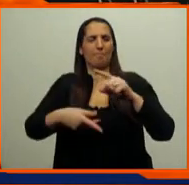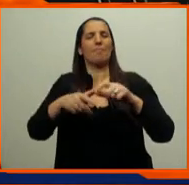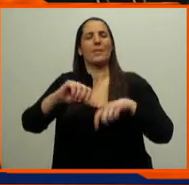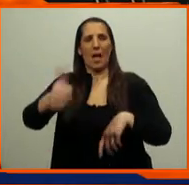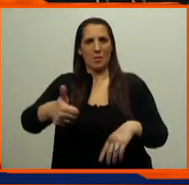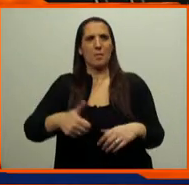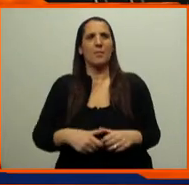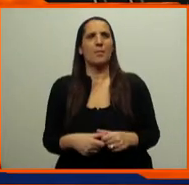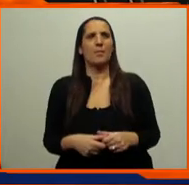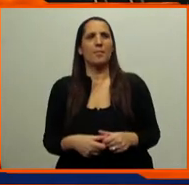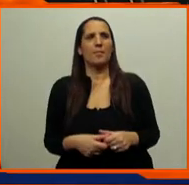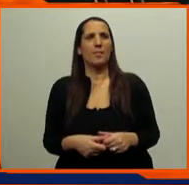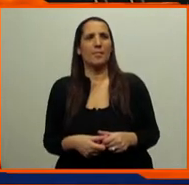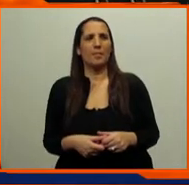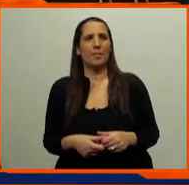con